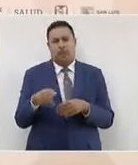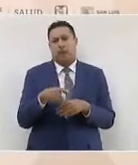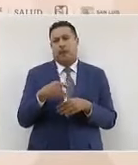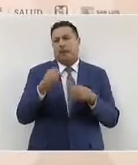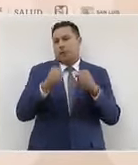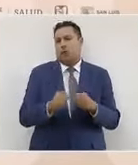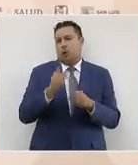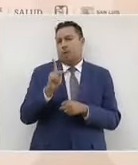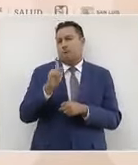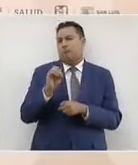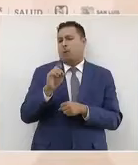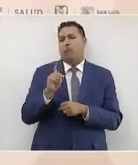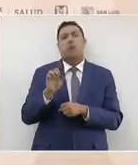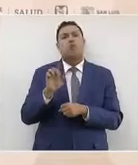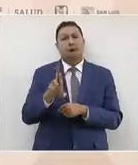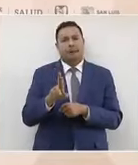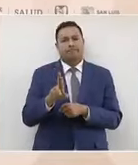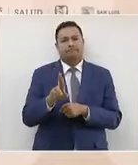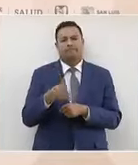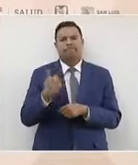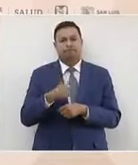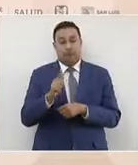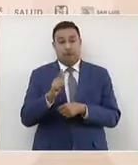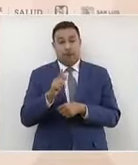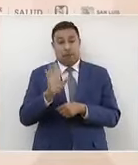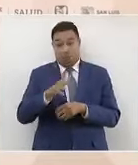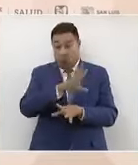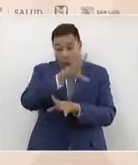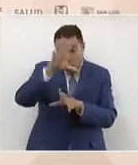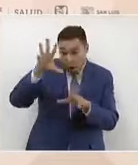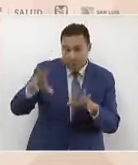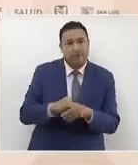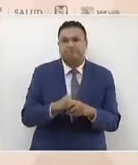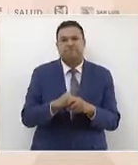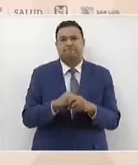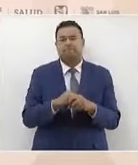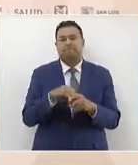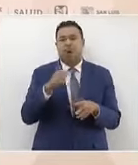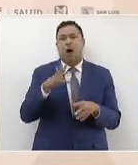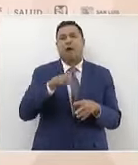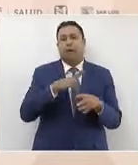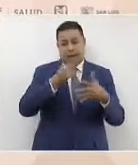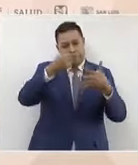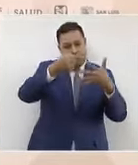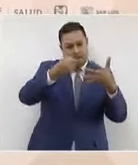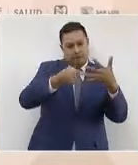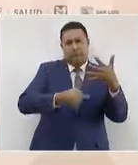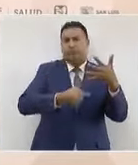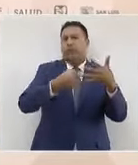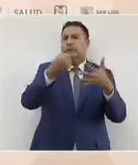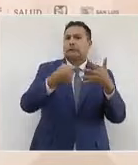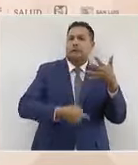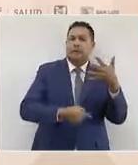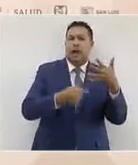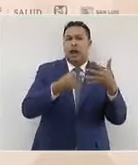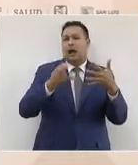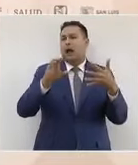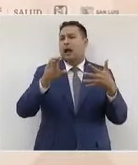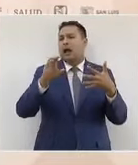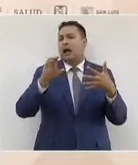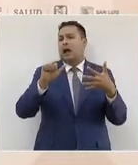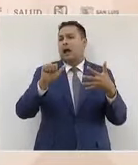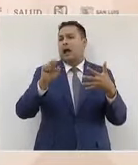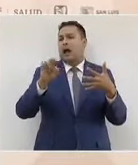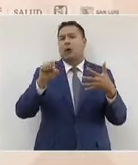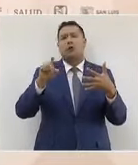modelo neoliberal, era una cobertura limitada de las enfermedades. Ustedes lo saben, había un catálogo de servicios, el catálogo CAUCES, en donde